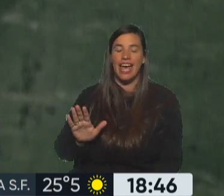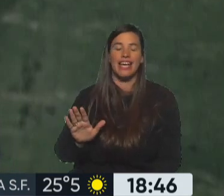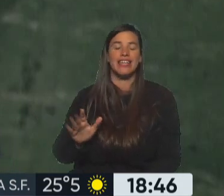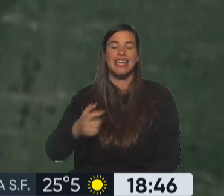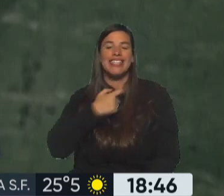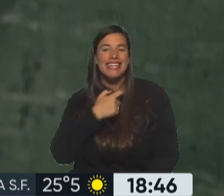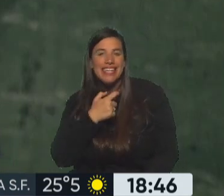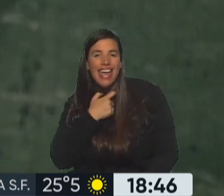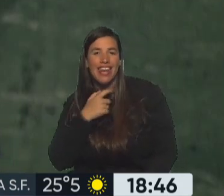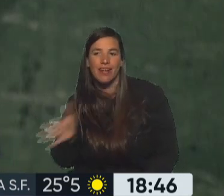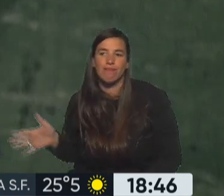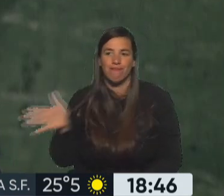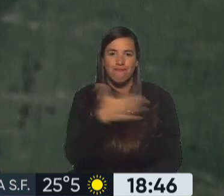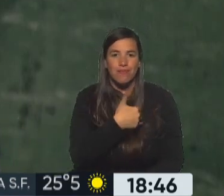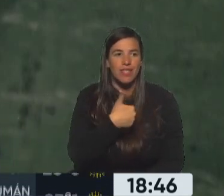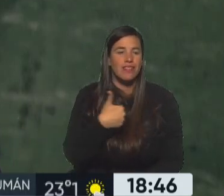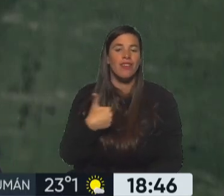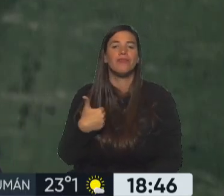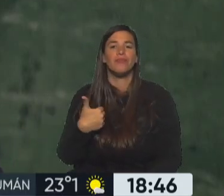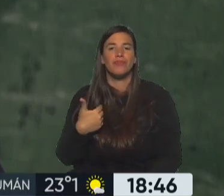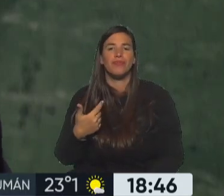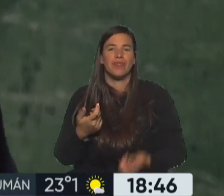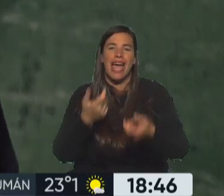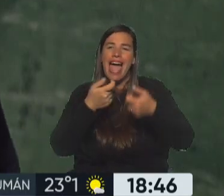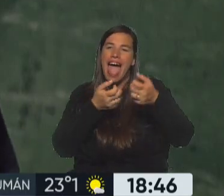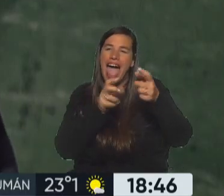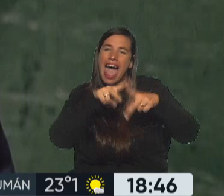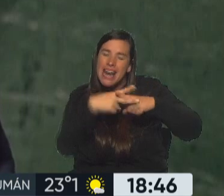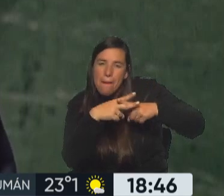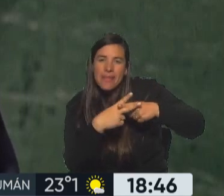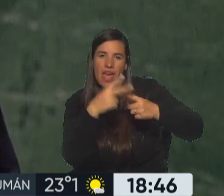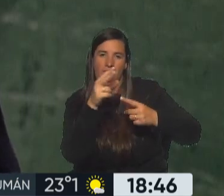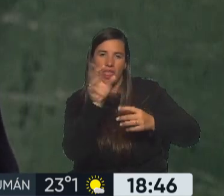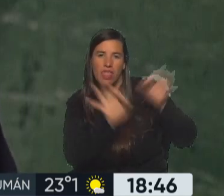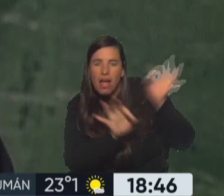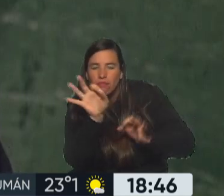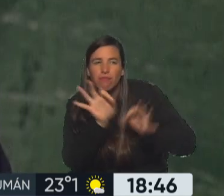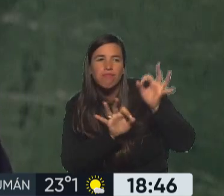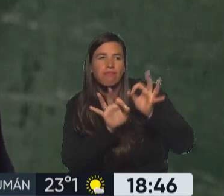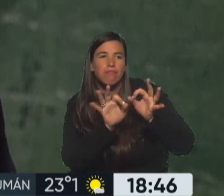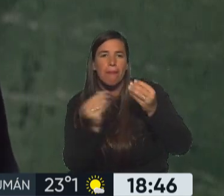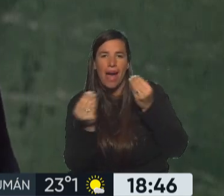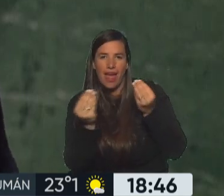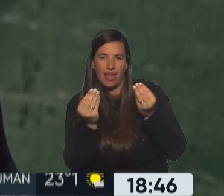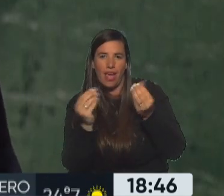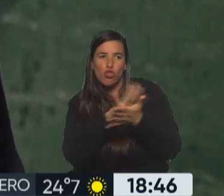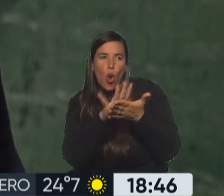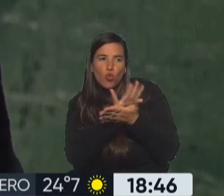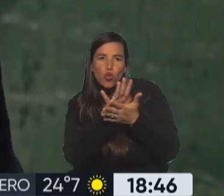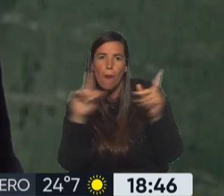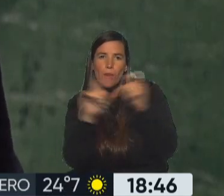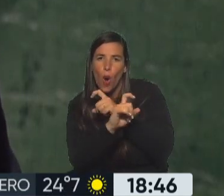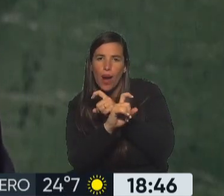como la mejor herramienta para encontrar soluciones compartidas a los problemas comunes. Refleja nuestra vocación de